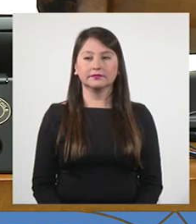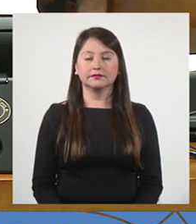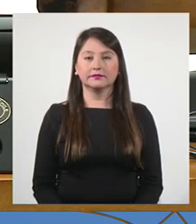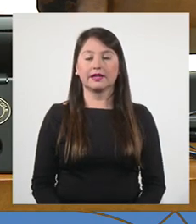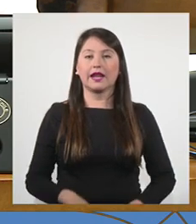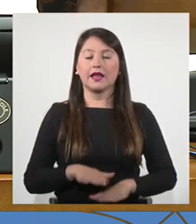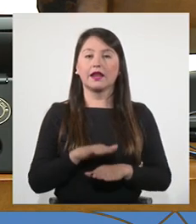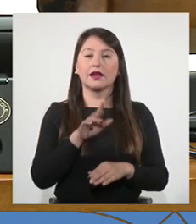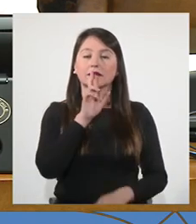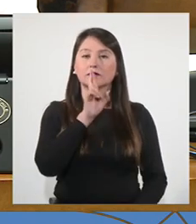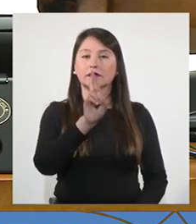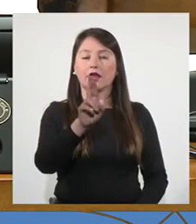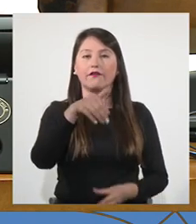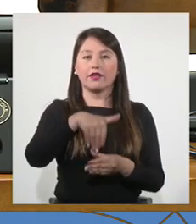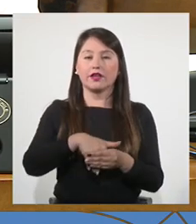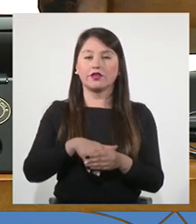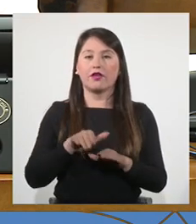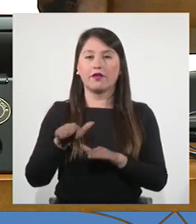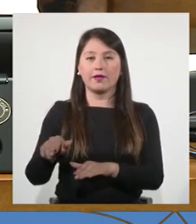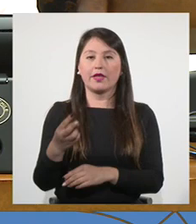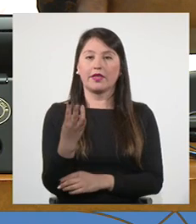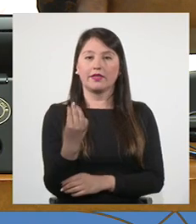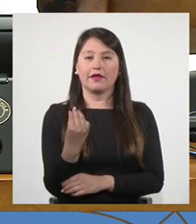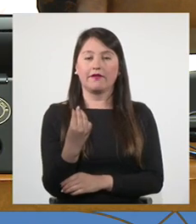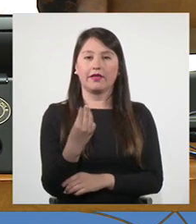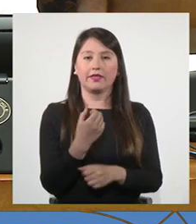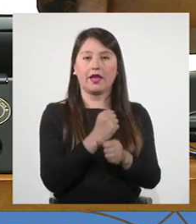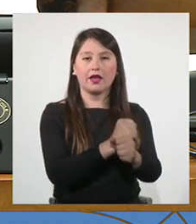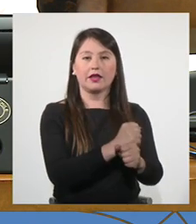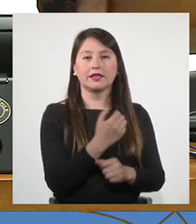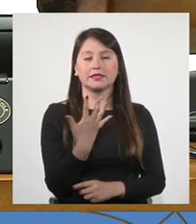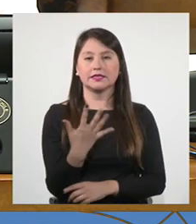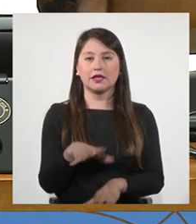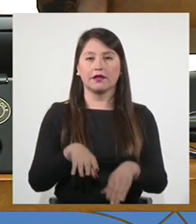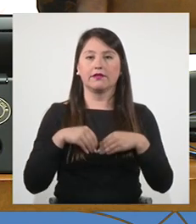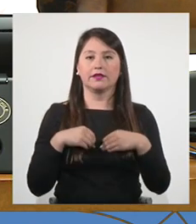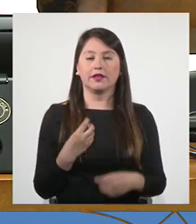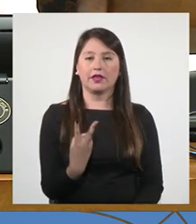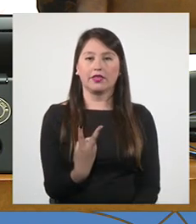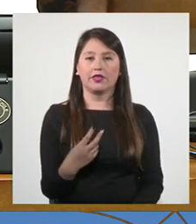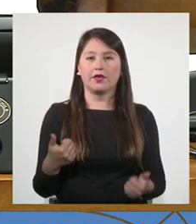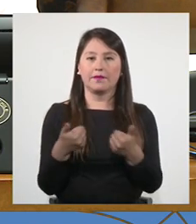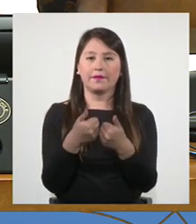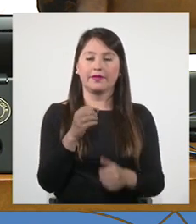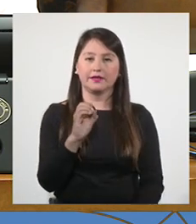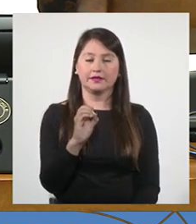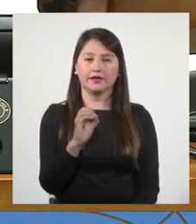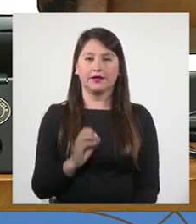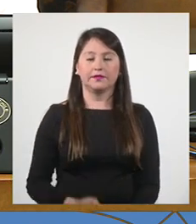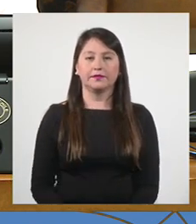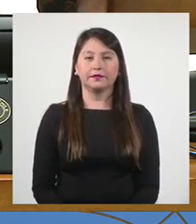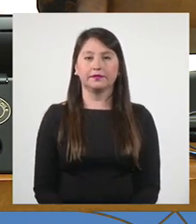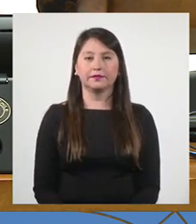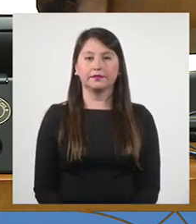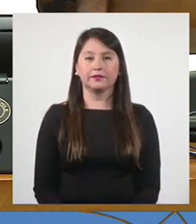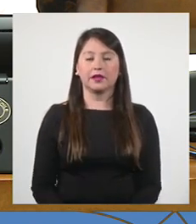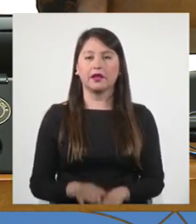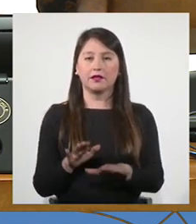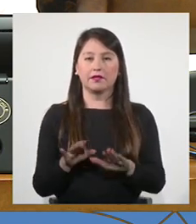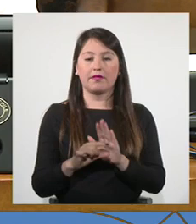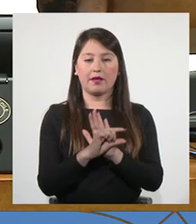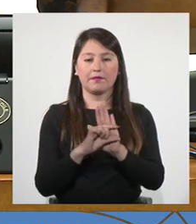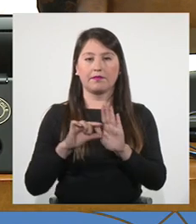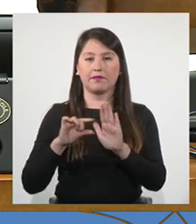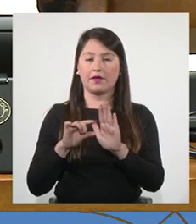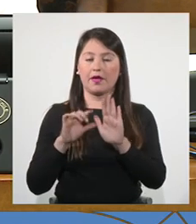Resultado de la votación, por la afirmativa 13, por la negativa 5, abstenciones 2, pareos 0. Se mantiene la glosa tal como